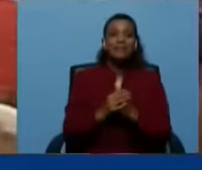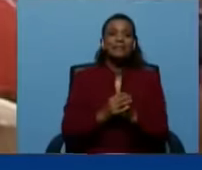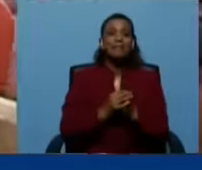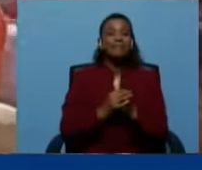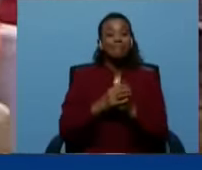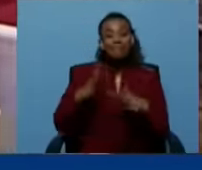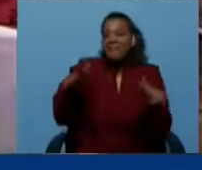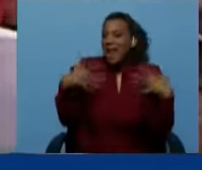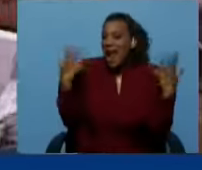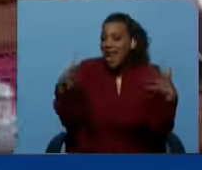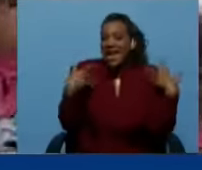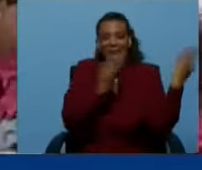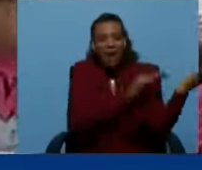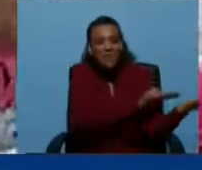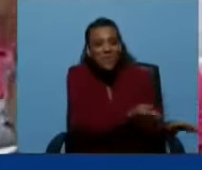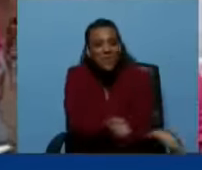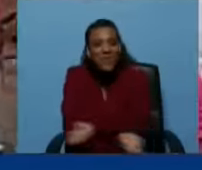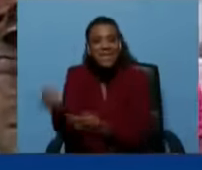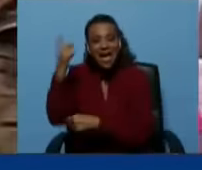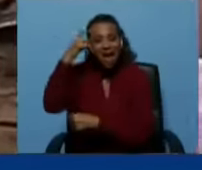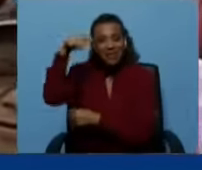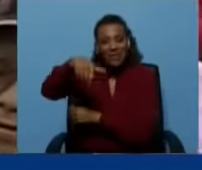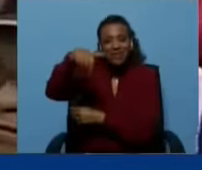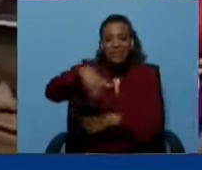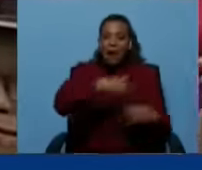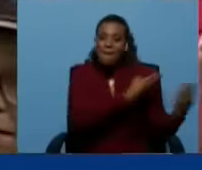Qué alegría recibirlos hoy,